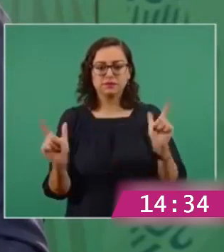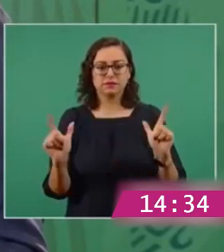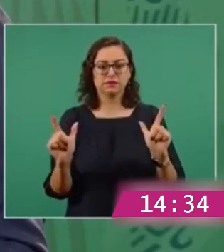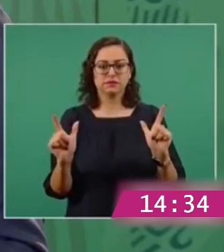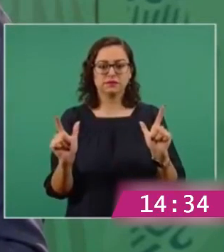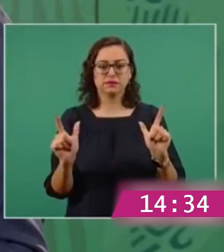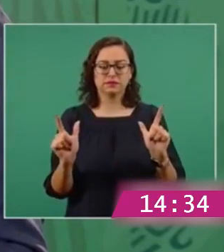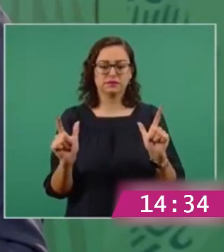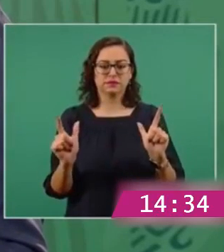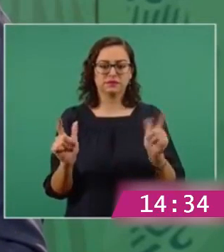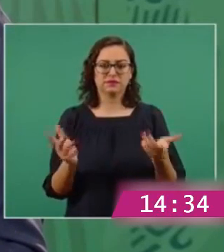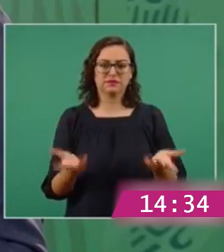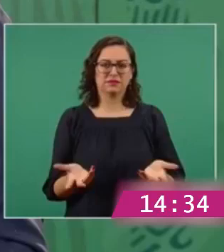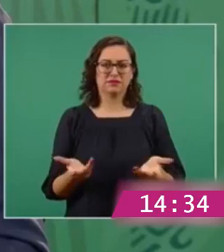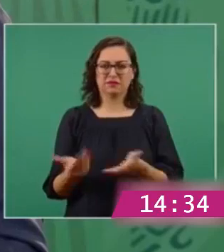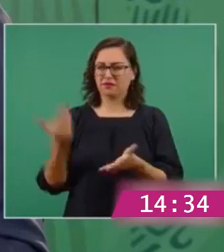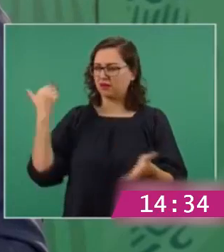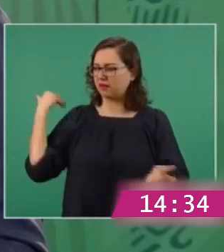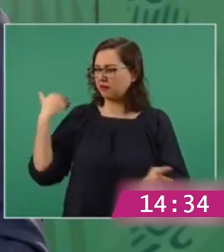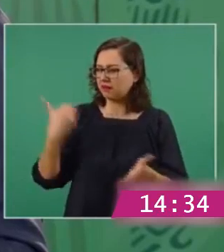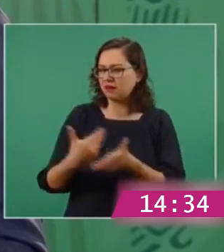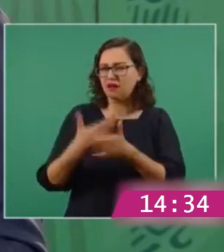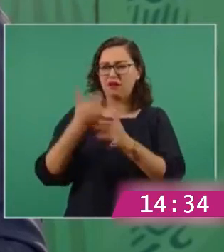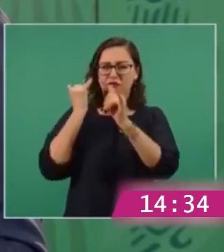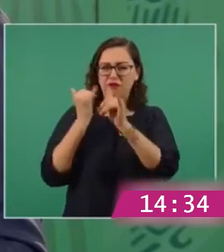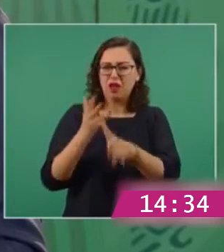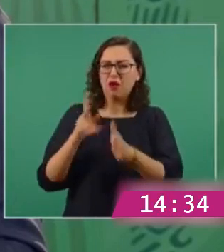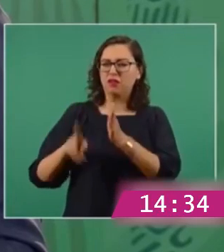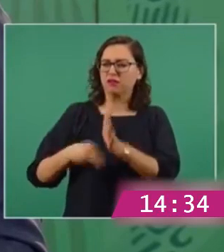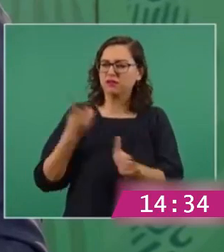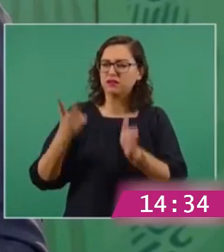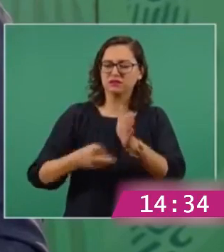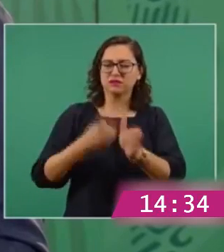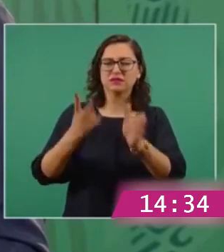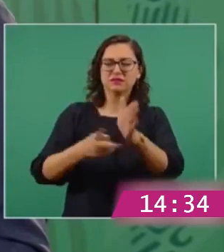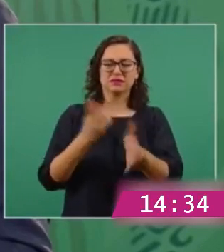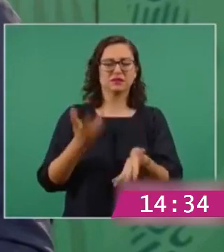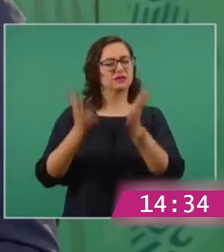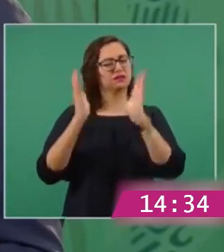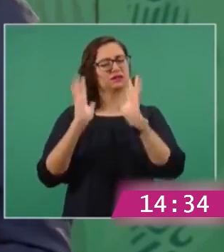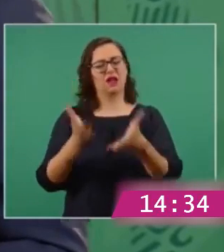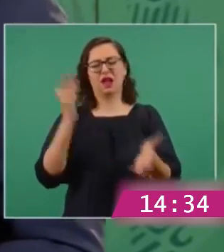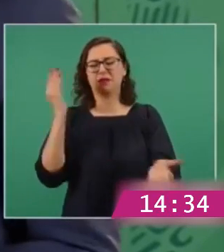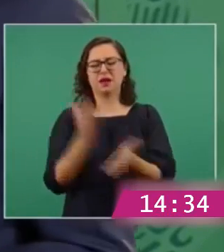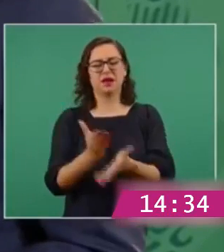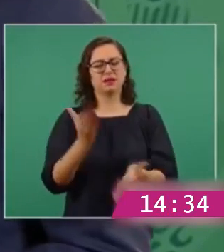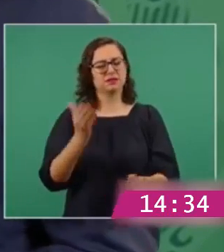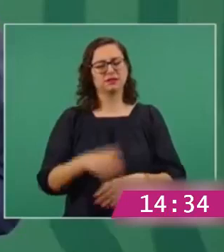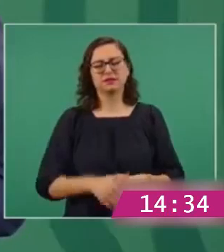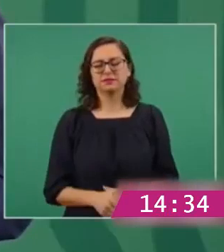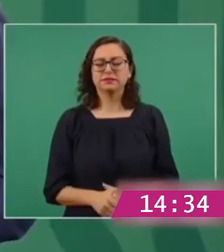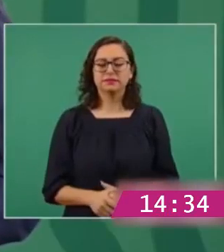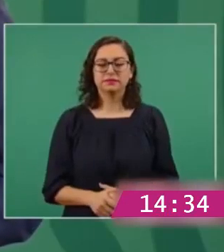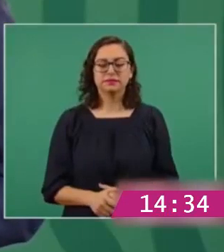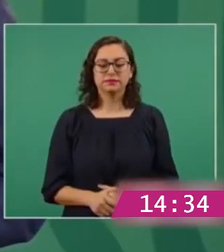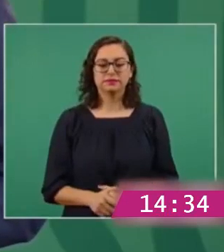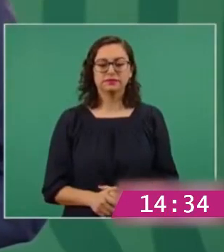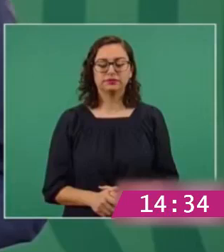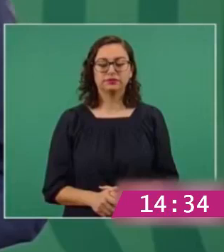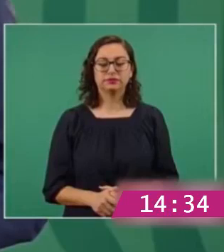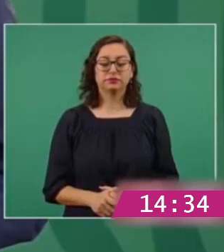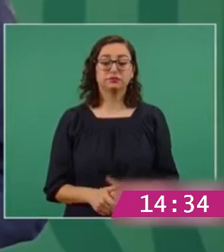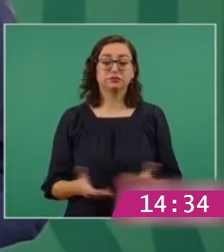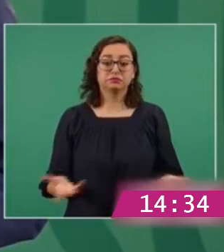Estos videos muestran donde ellos condenan la entrega de tarjetas donde prometían dinero si el candidato ganaba. En los videos,